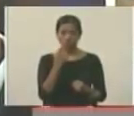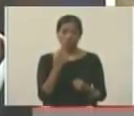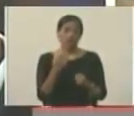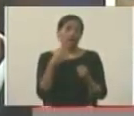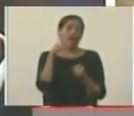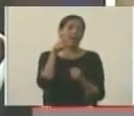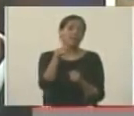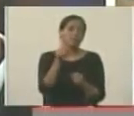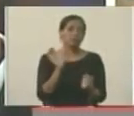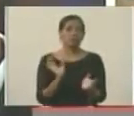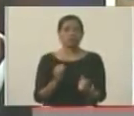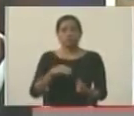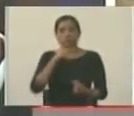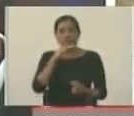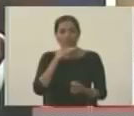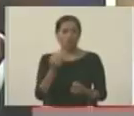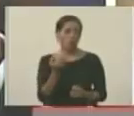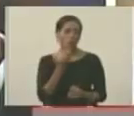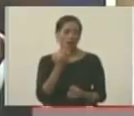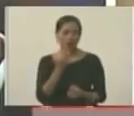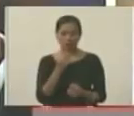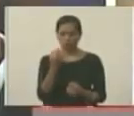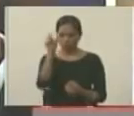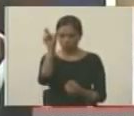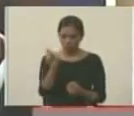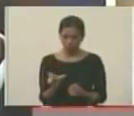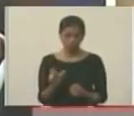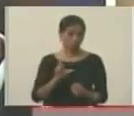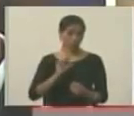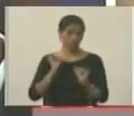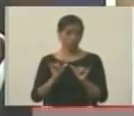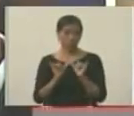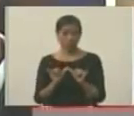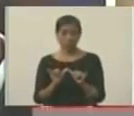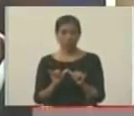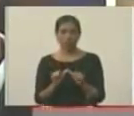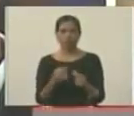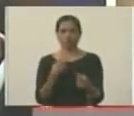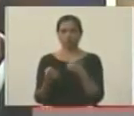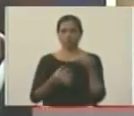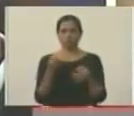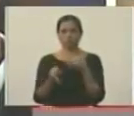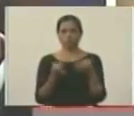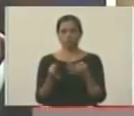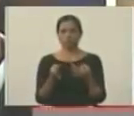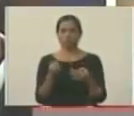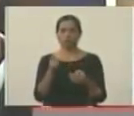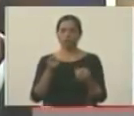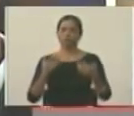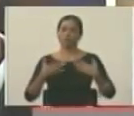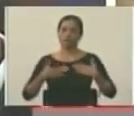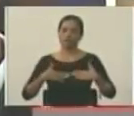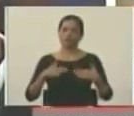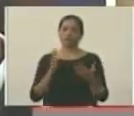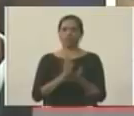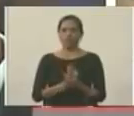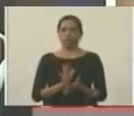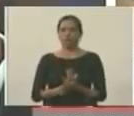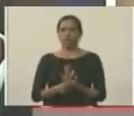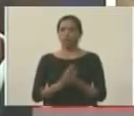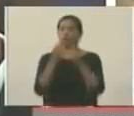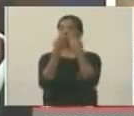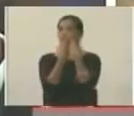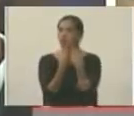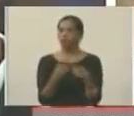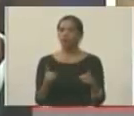agarres una rabieta con algo, con alguien, no es lo mismo las cosas que le dices cuando estás sereno, cuando estás tranquilo. Claro, así es. Tú